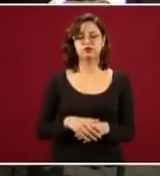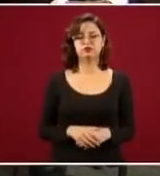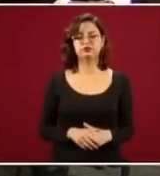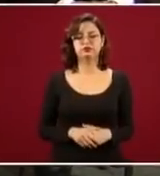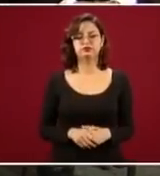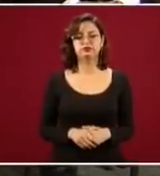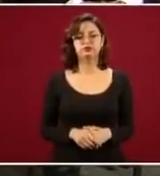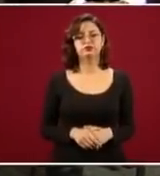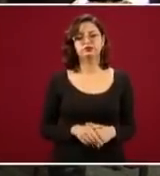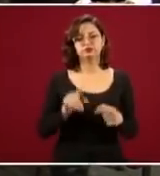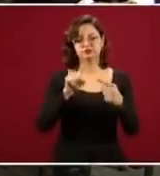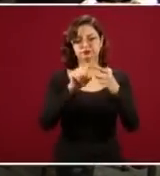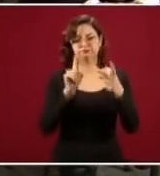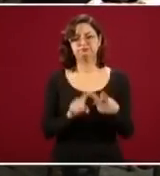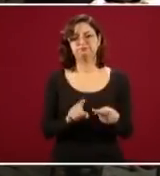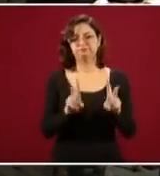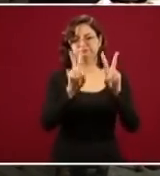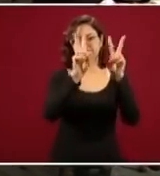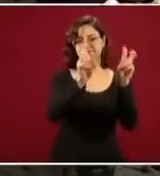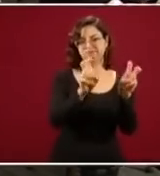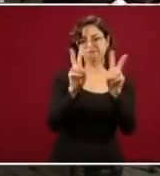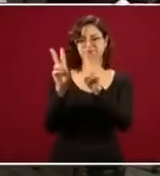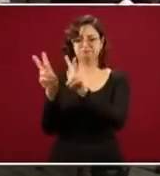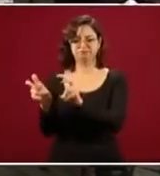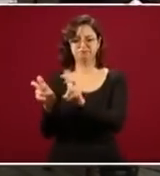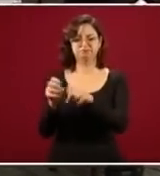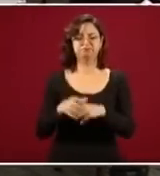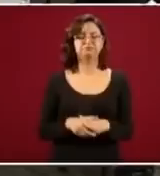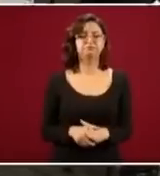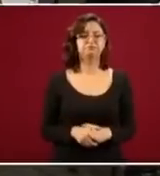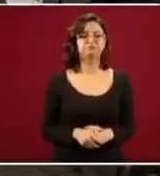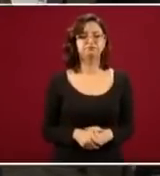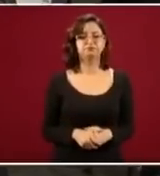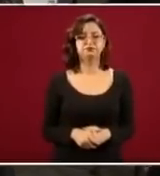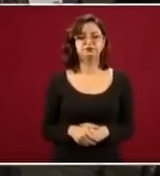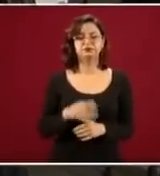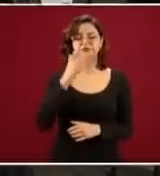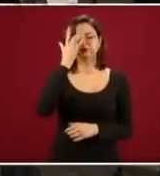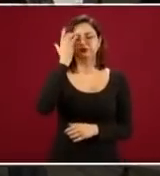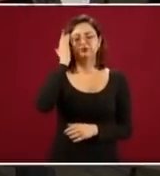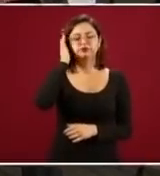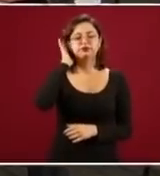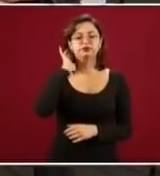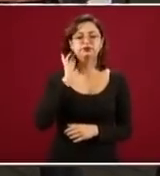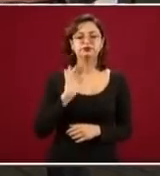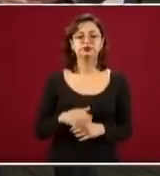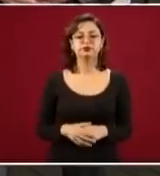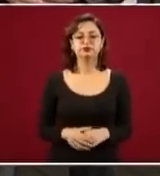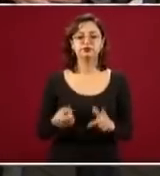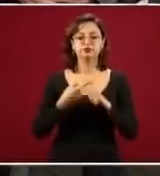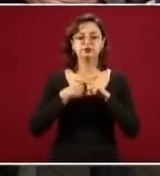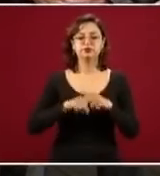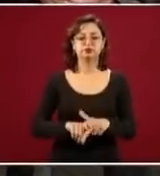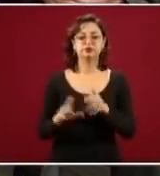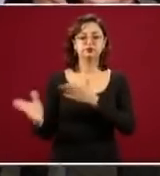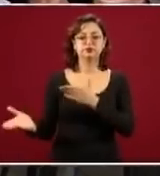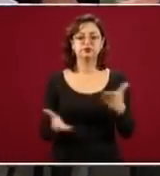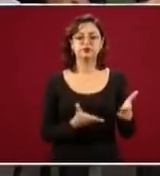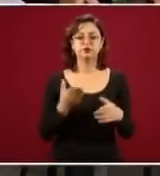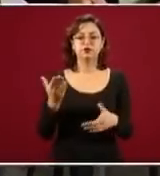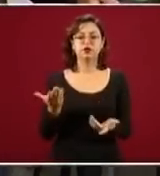Básicamente son los temas que tenemos, de modo que vamos con el doctor